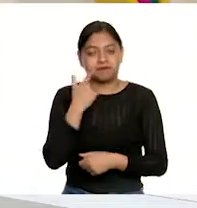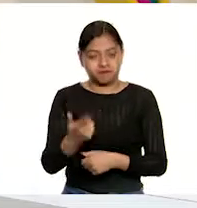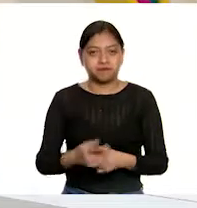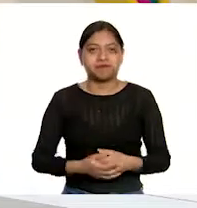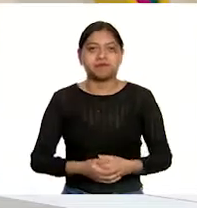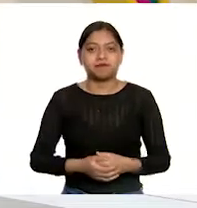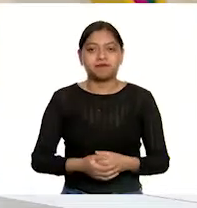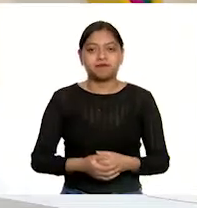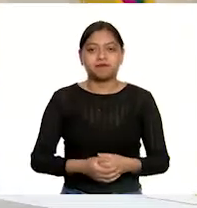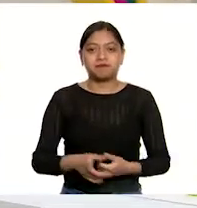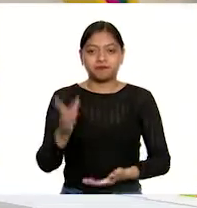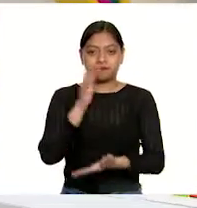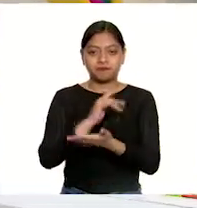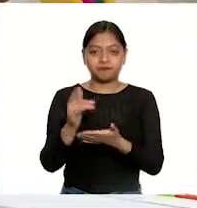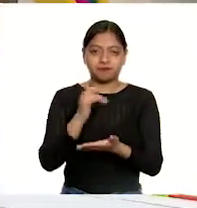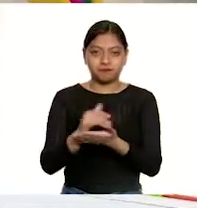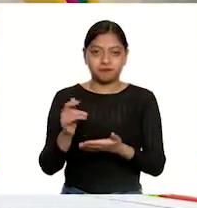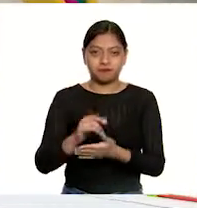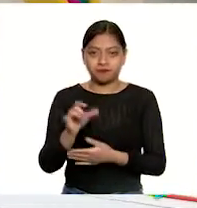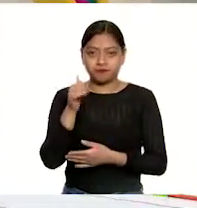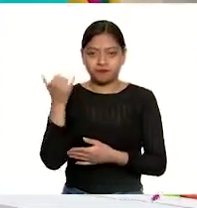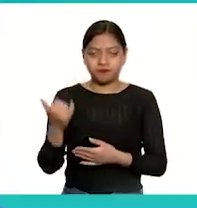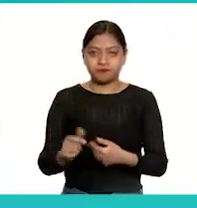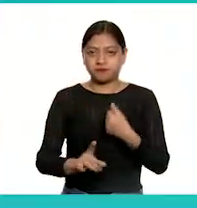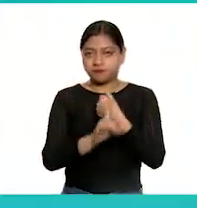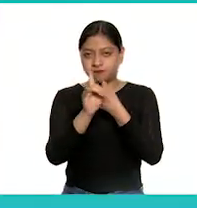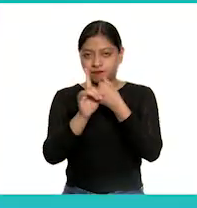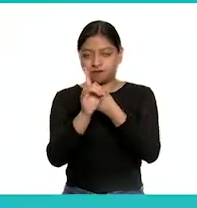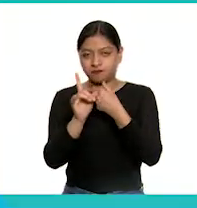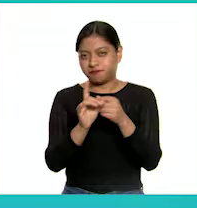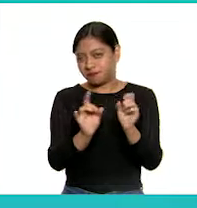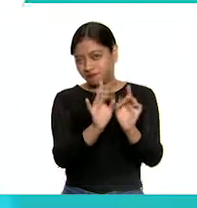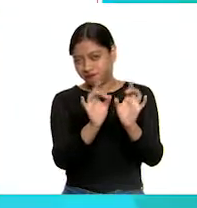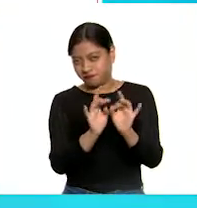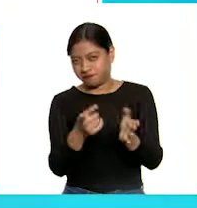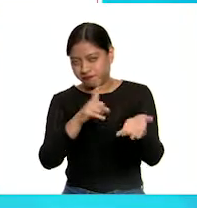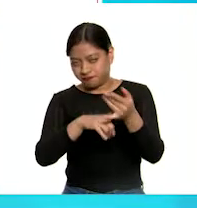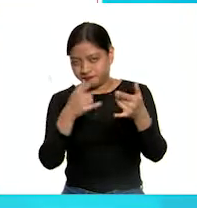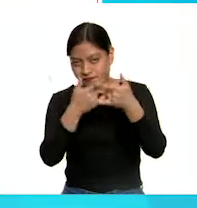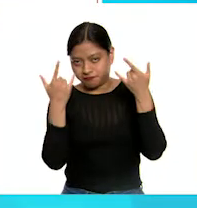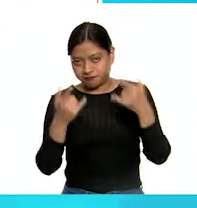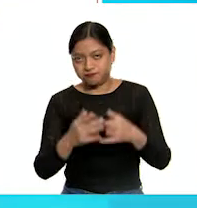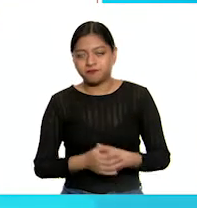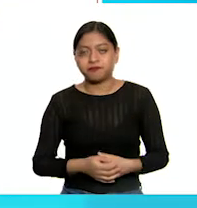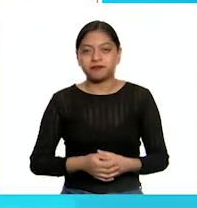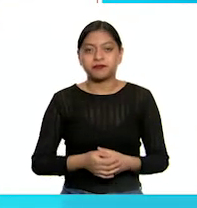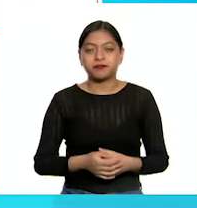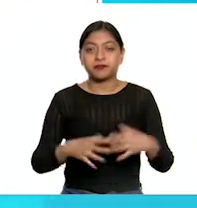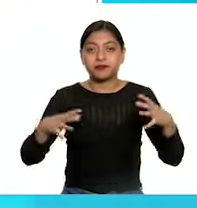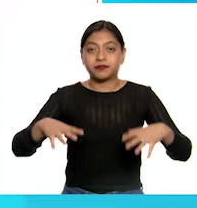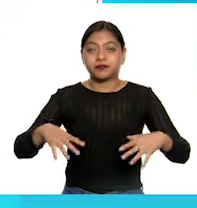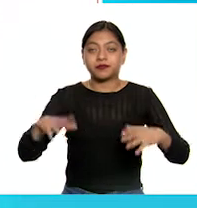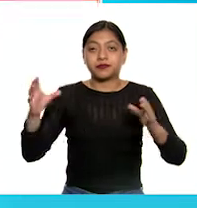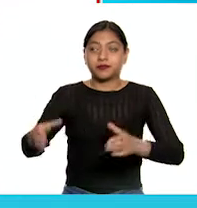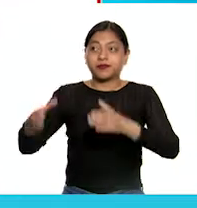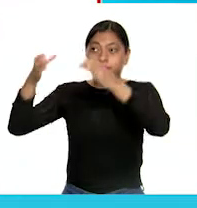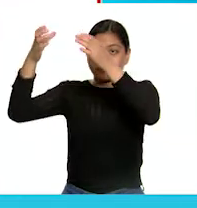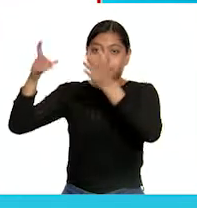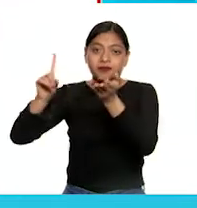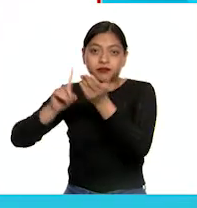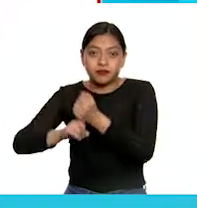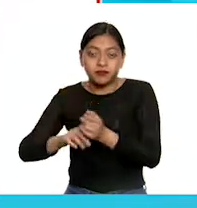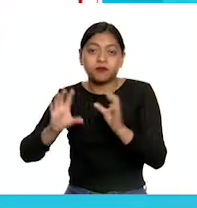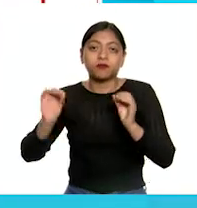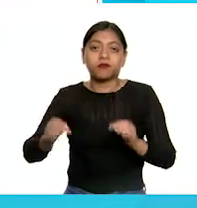leer. ¿Me ayudas a leer los demás problemas, Pili? Los demás problemas es que estaba atrapado en una torre, cayó en un